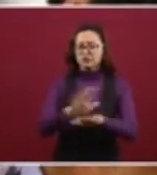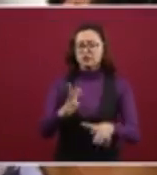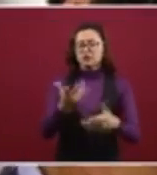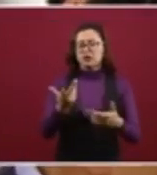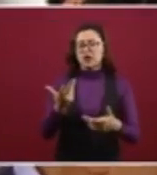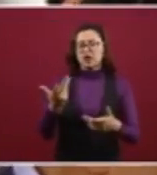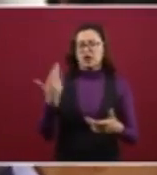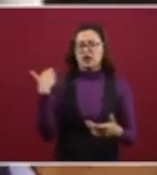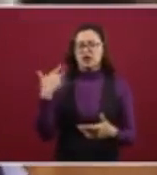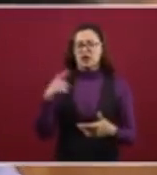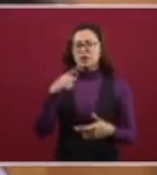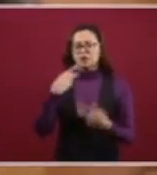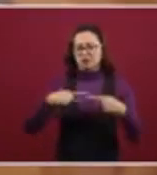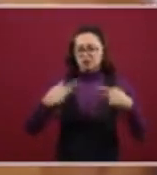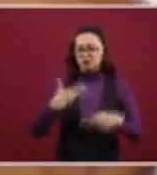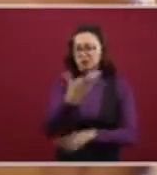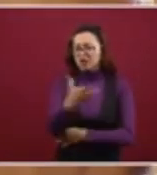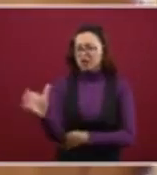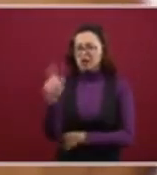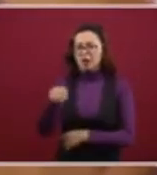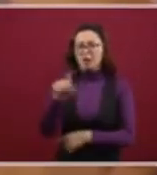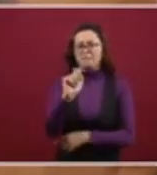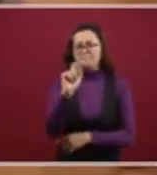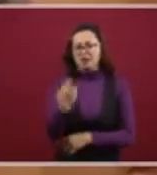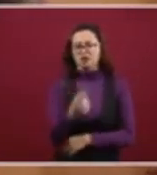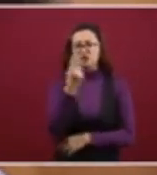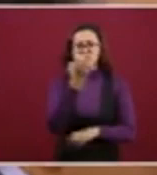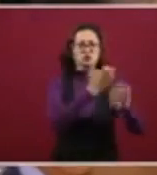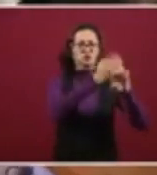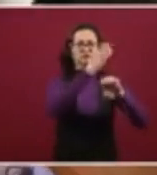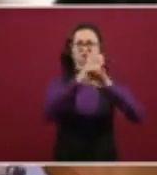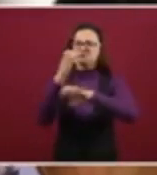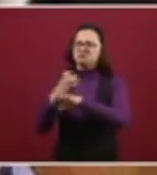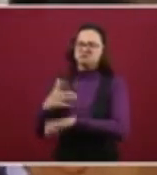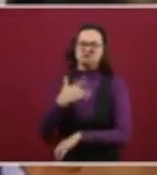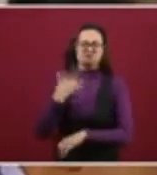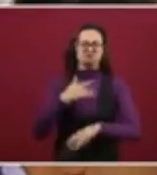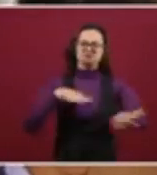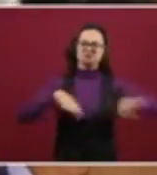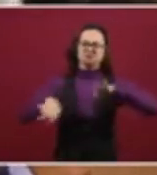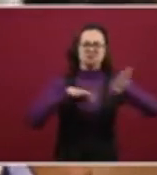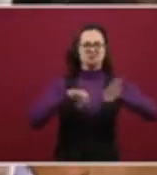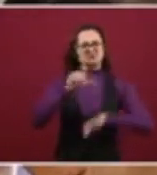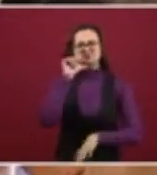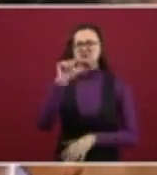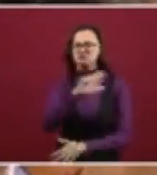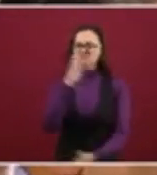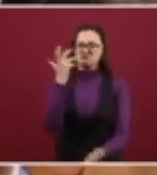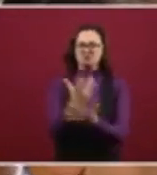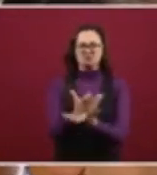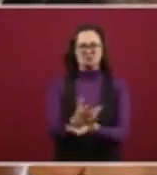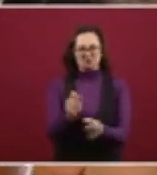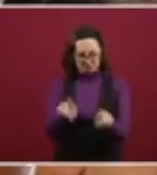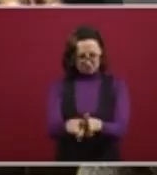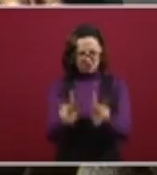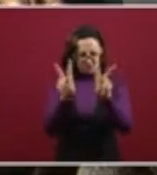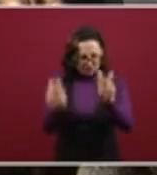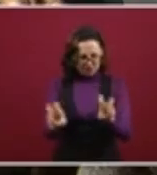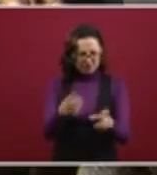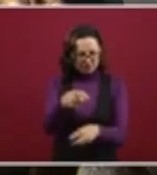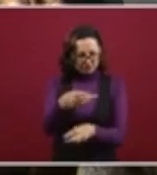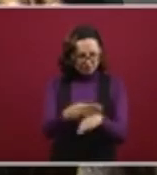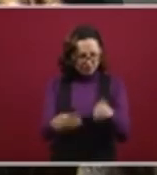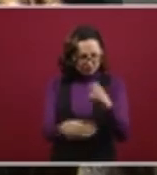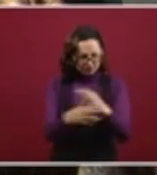que anuncian campesinos de 21 estados a partir de mañana? ¿Cuáles son los reclamos? ¿Está vinculado con este asunto de los fertilizantes? ¿Qué información